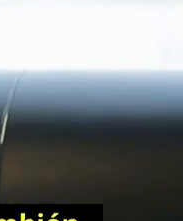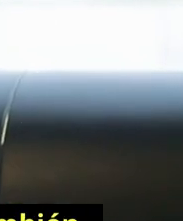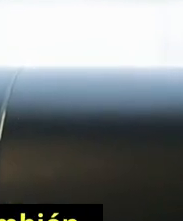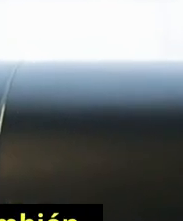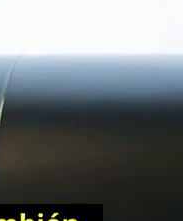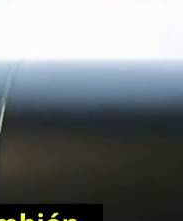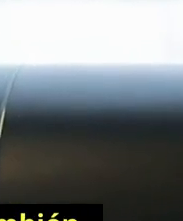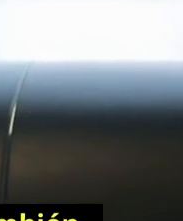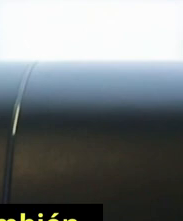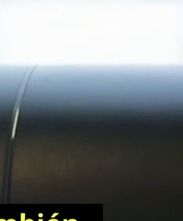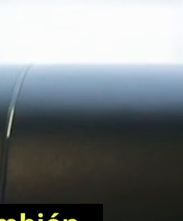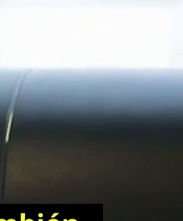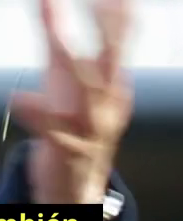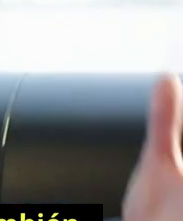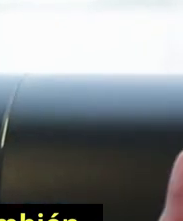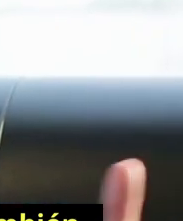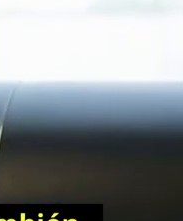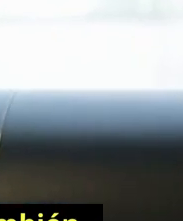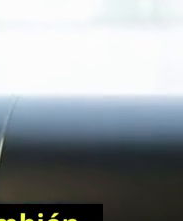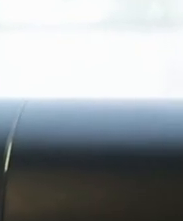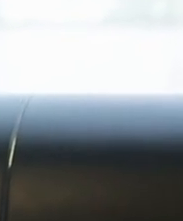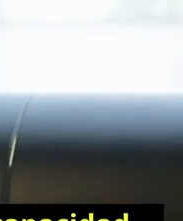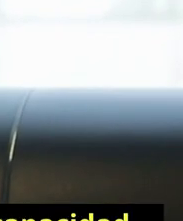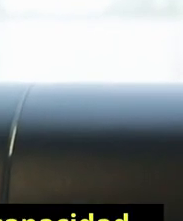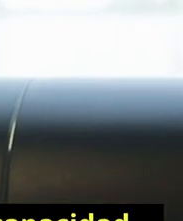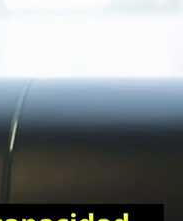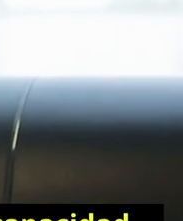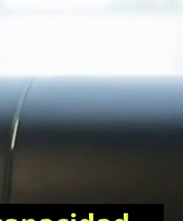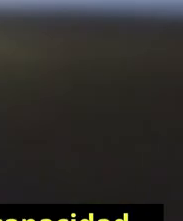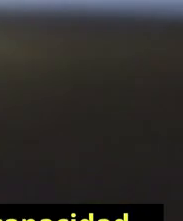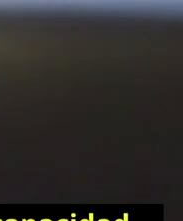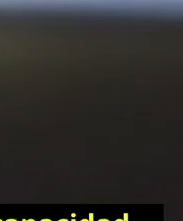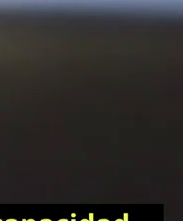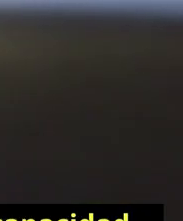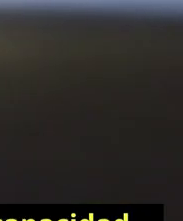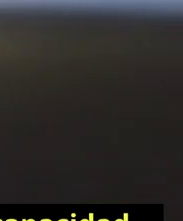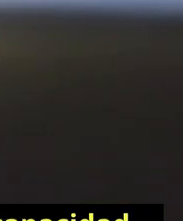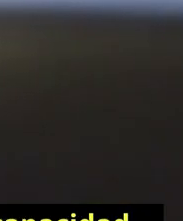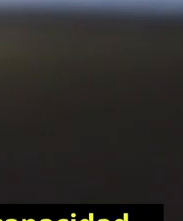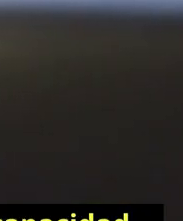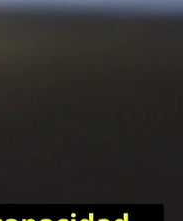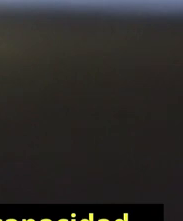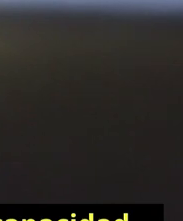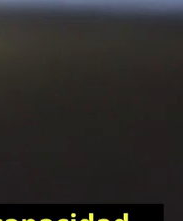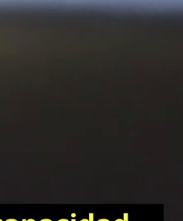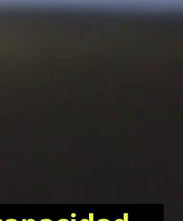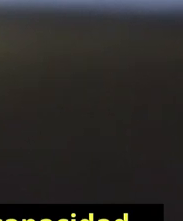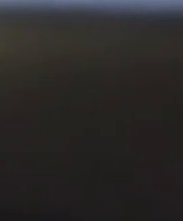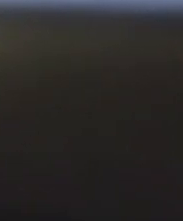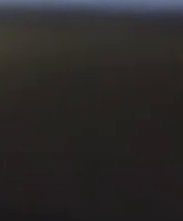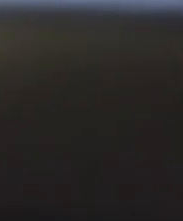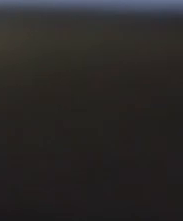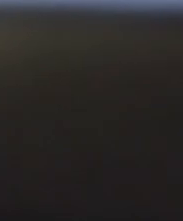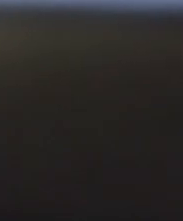especialmente para las personas mayores, pero en general también para el conjunto de los ciudadanos, incluidas las personas con